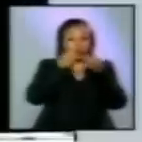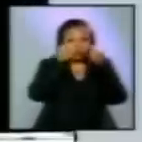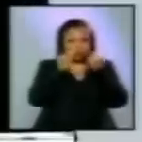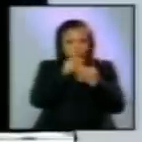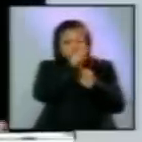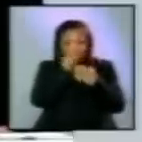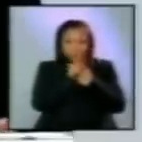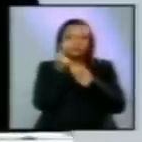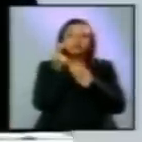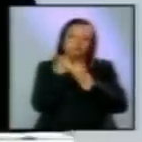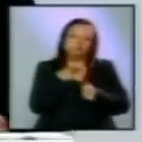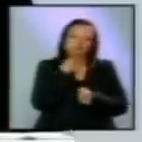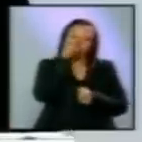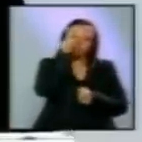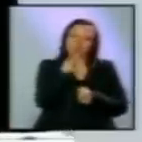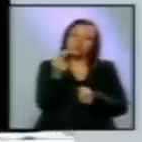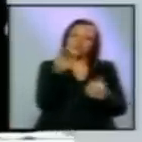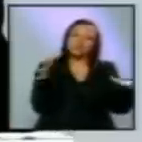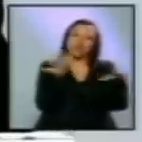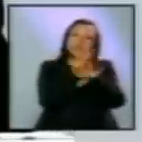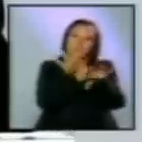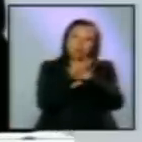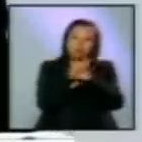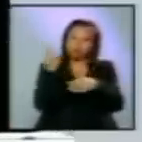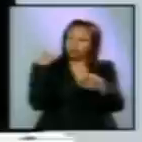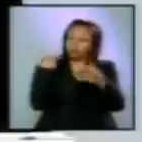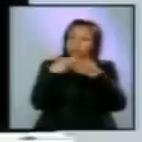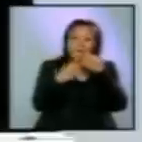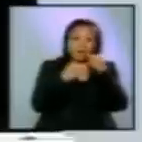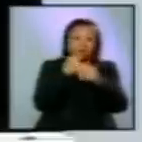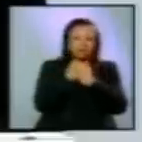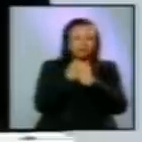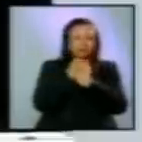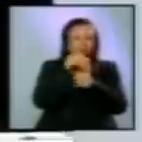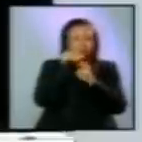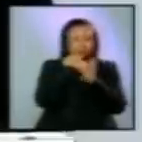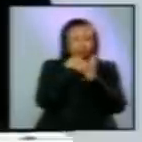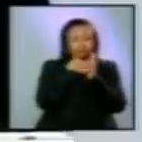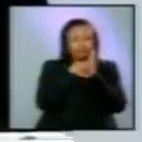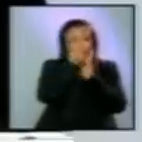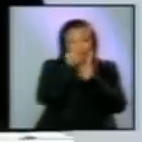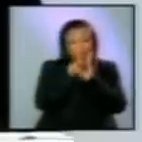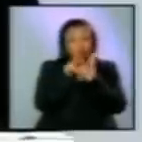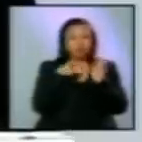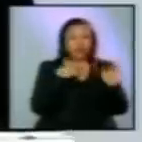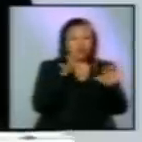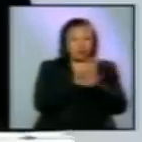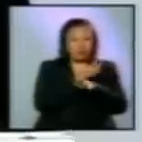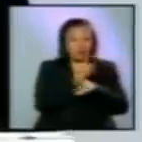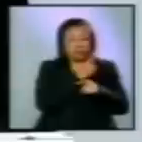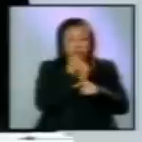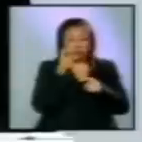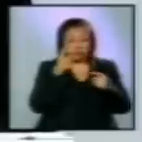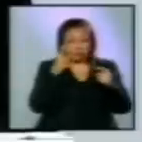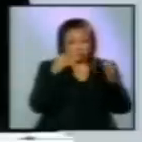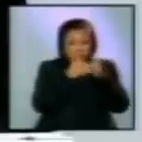cambios porque en los últimos años se ha agravado y ha pasado el indicador de homicidios por cada 100,000